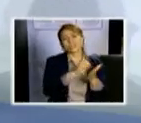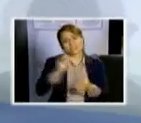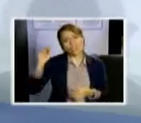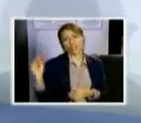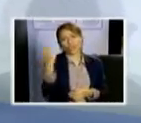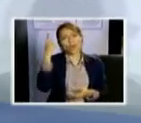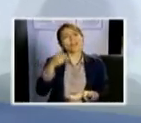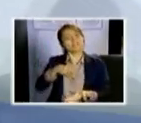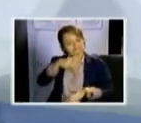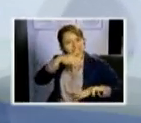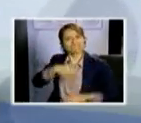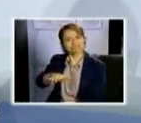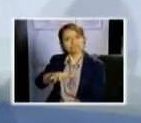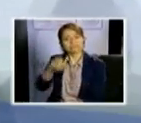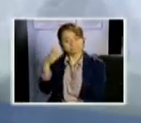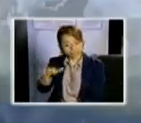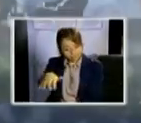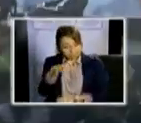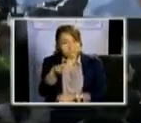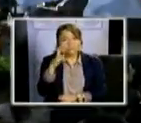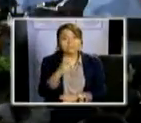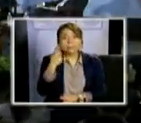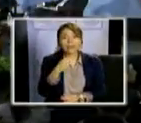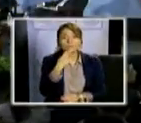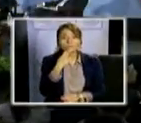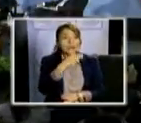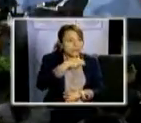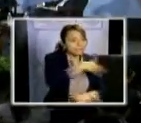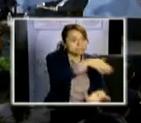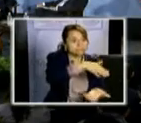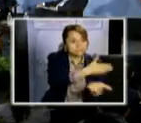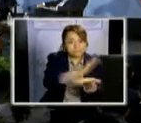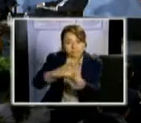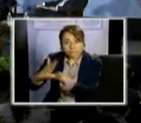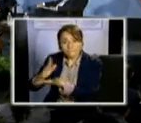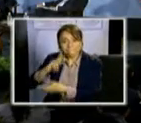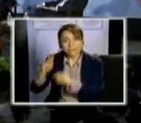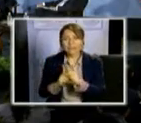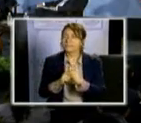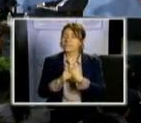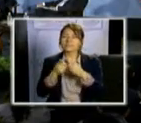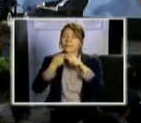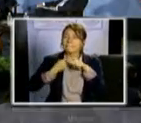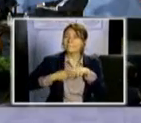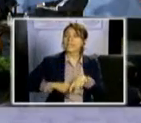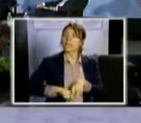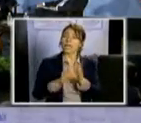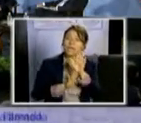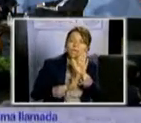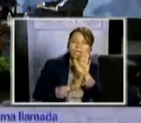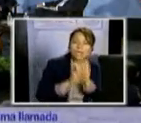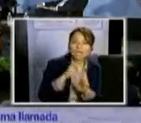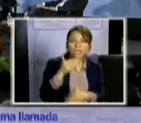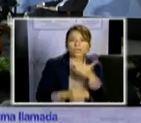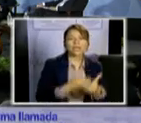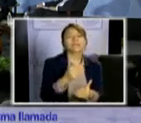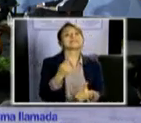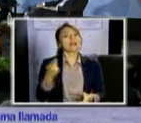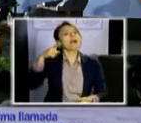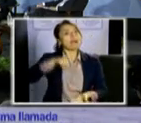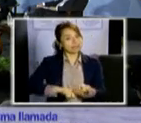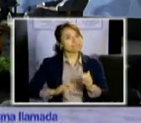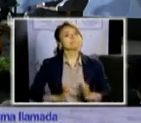más vulnerables en desarrollo, entre ellos México, que entrega 30 millones de dólares, que también me gustaría,